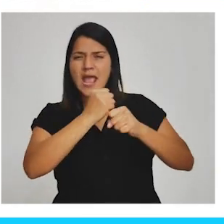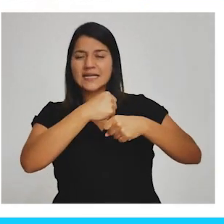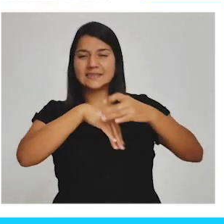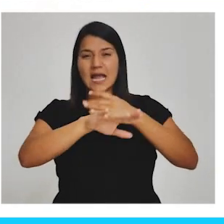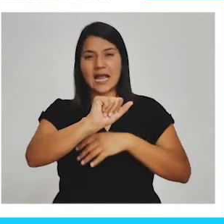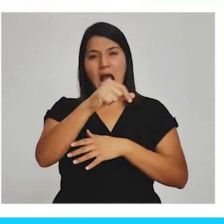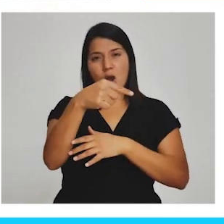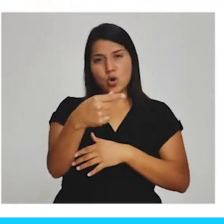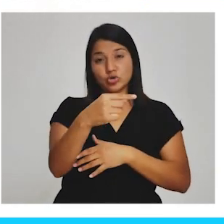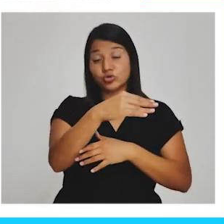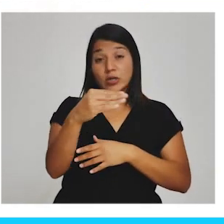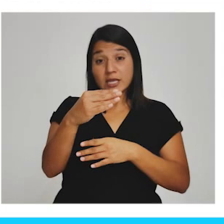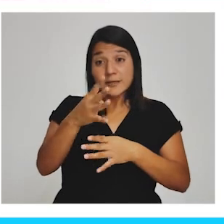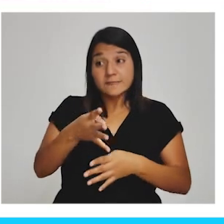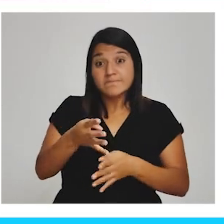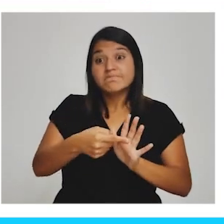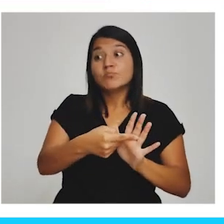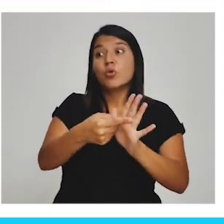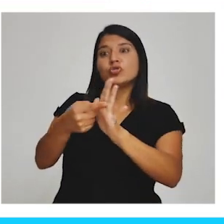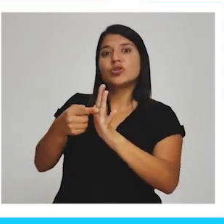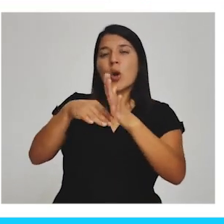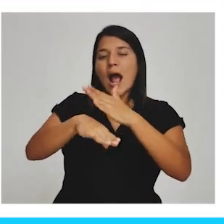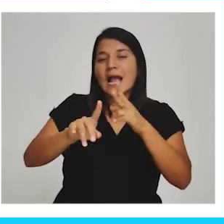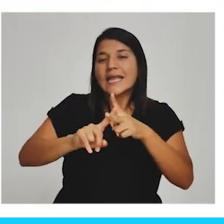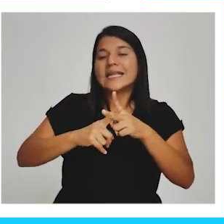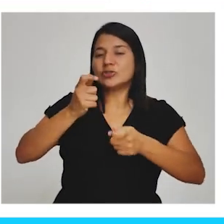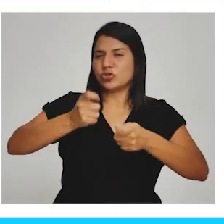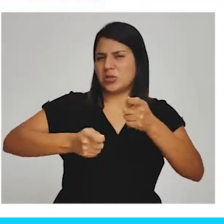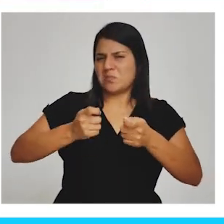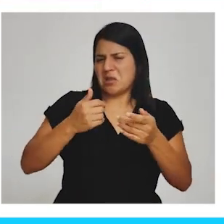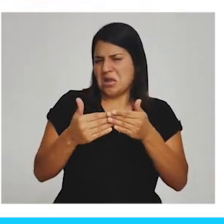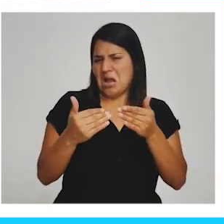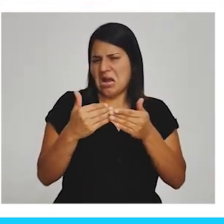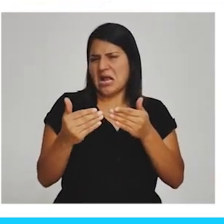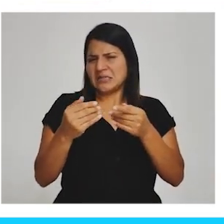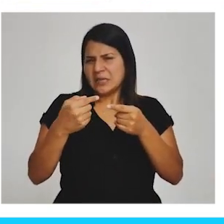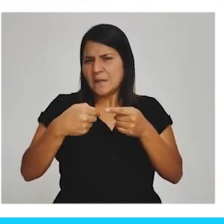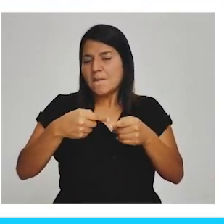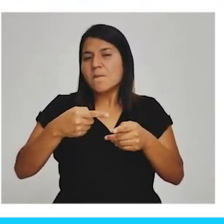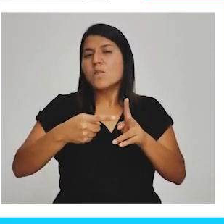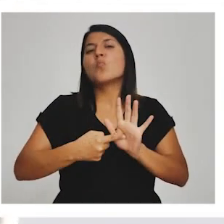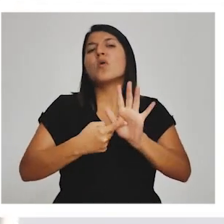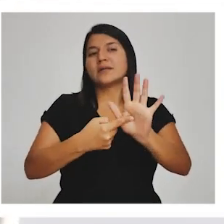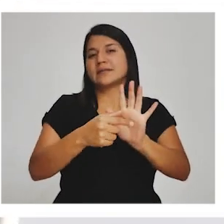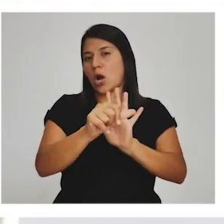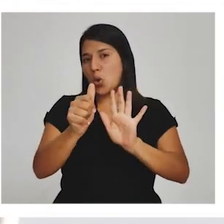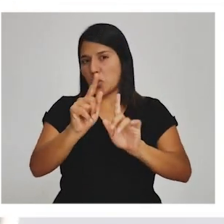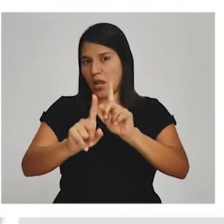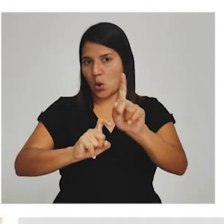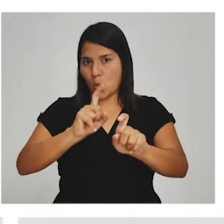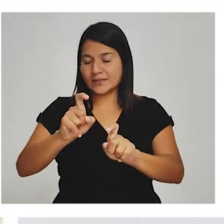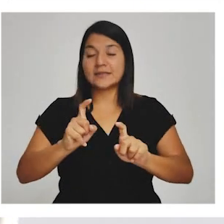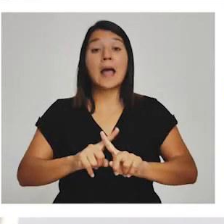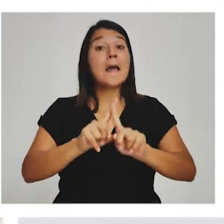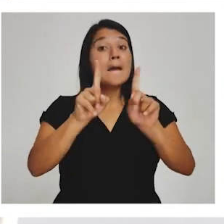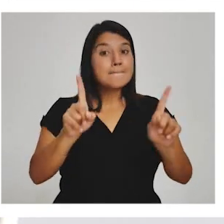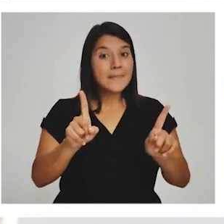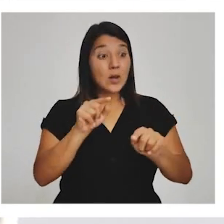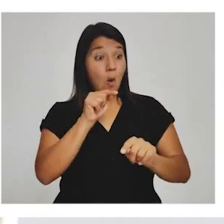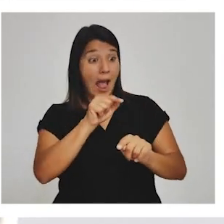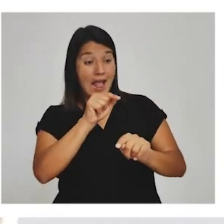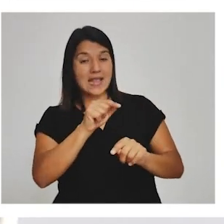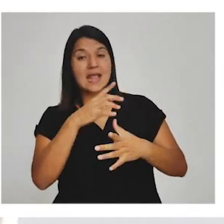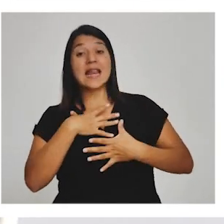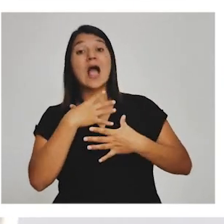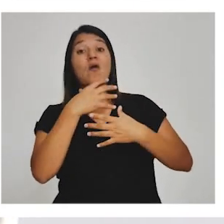publicó a inicios de septiembre, por estos días deben estar publicando la siguiente. Pero en esa, la confianza de los consumidores